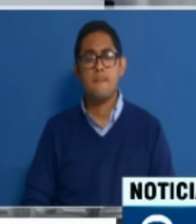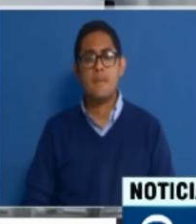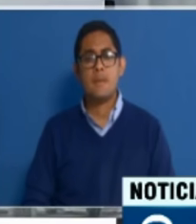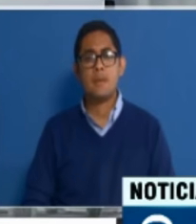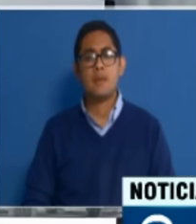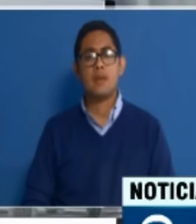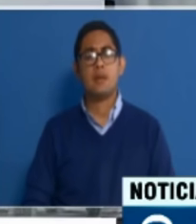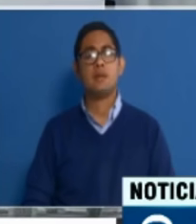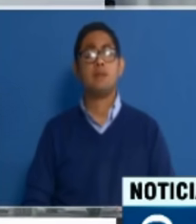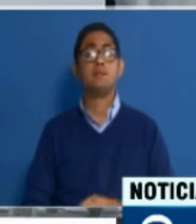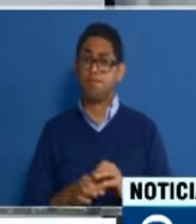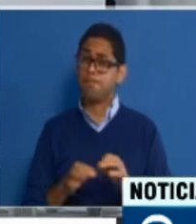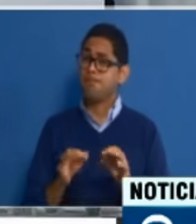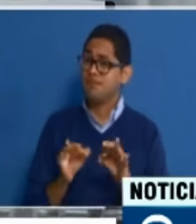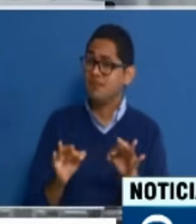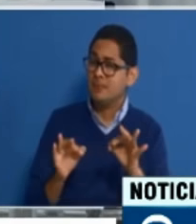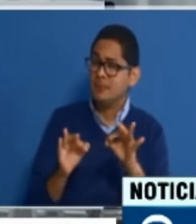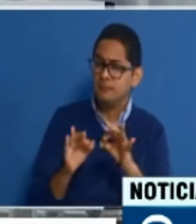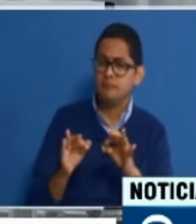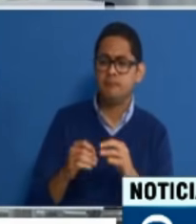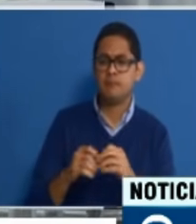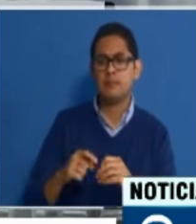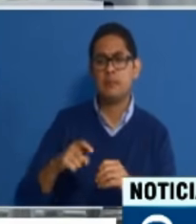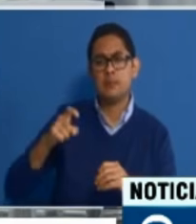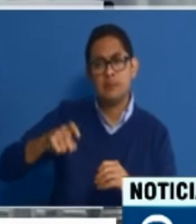es necesario un balance.